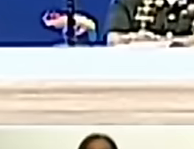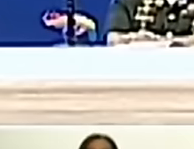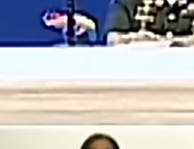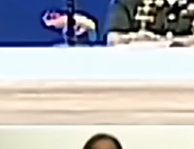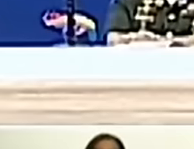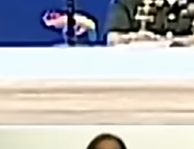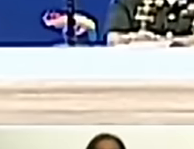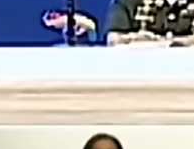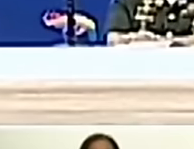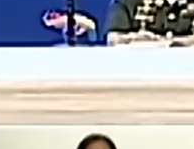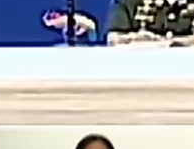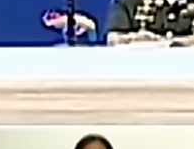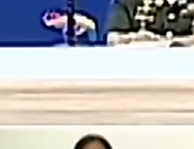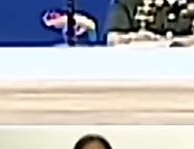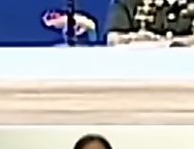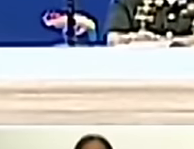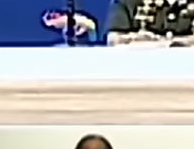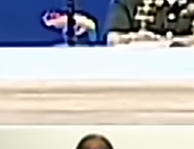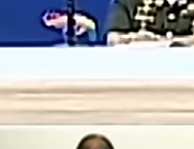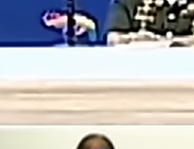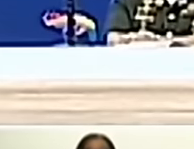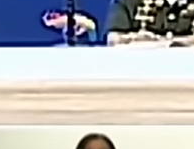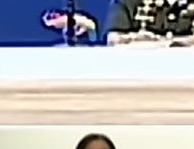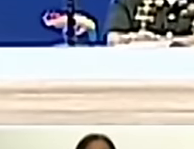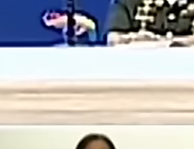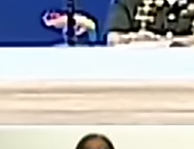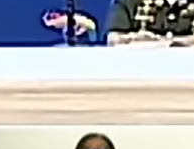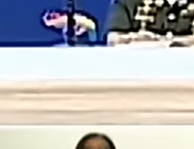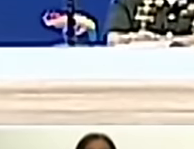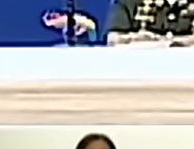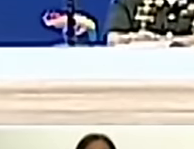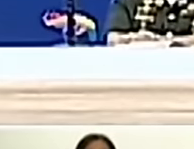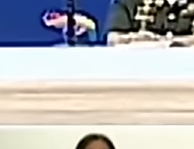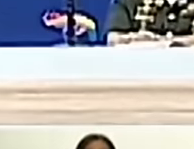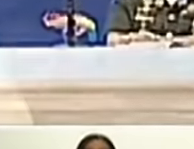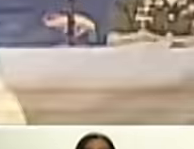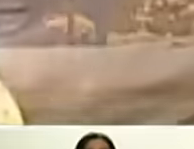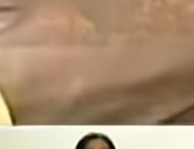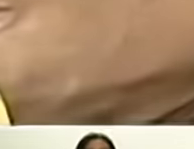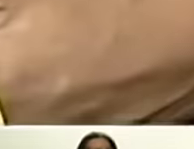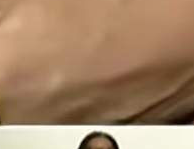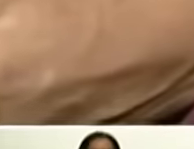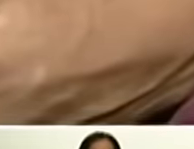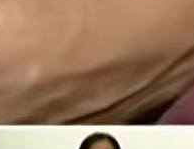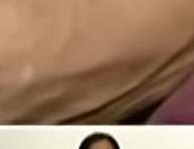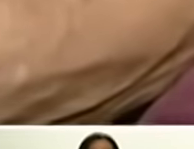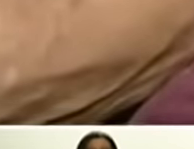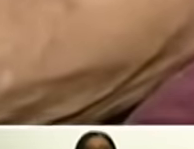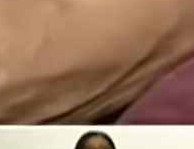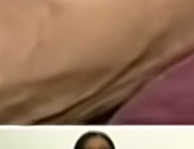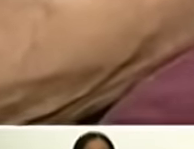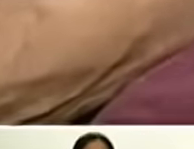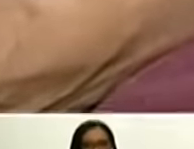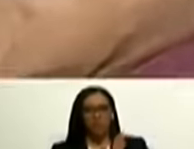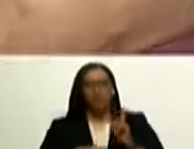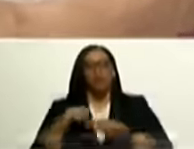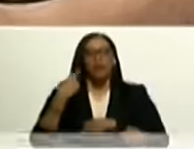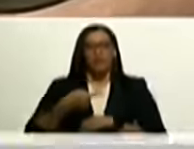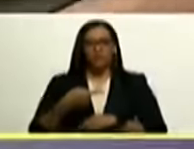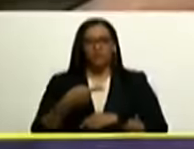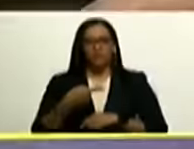5 preguntas del referéndum histórico, inédito, necesario, constitucional del